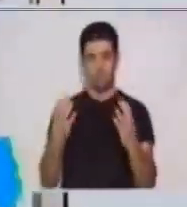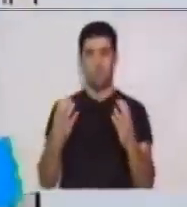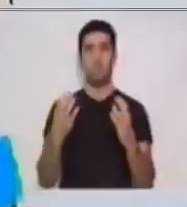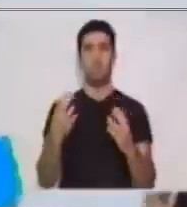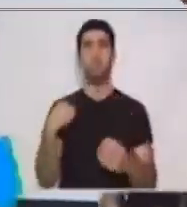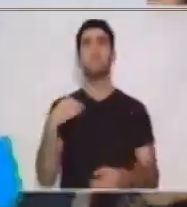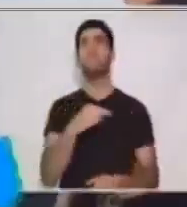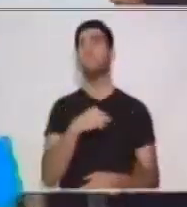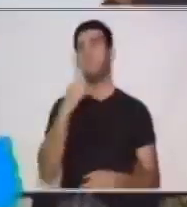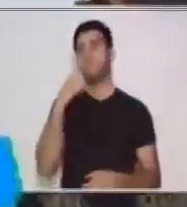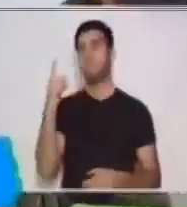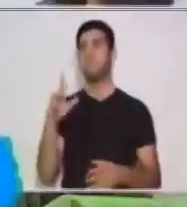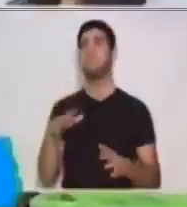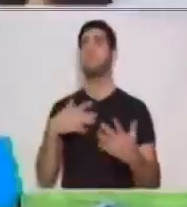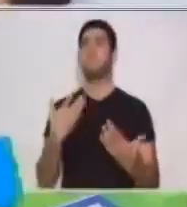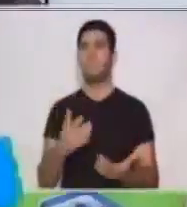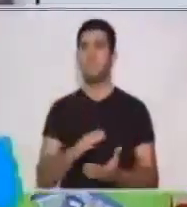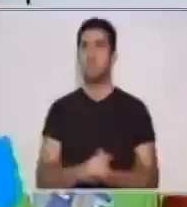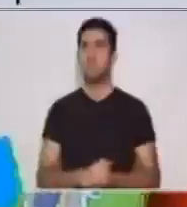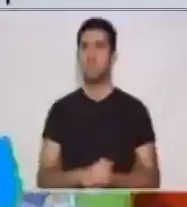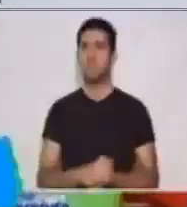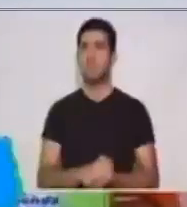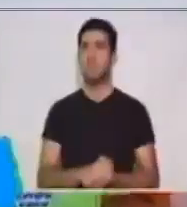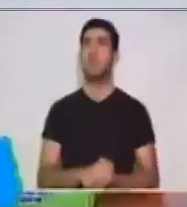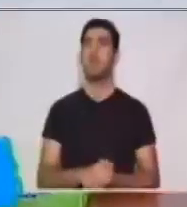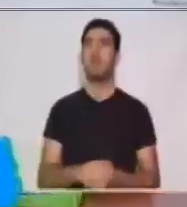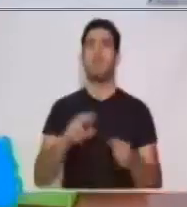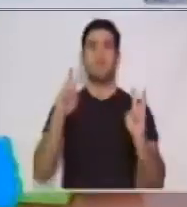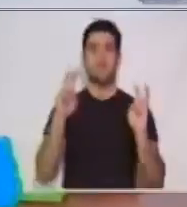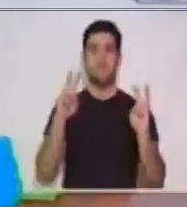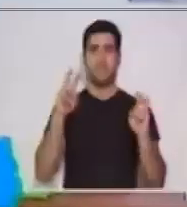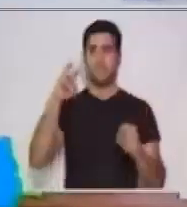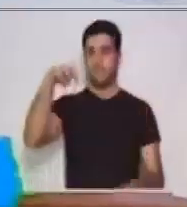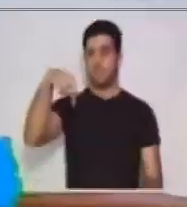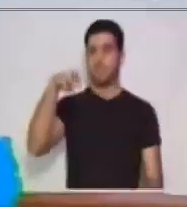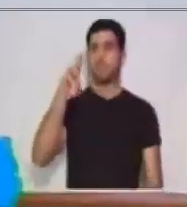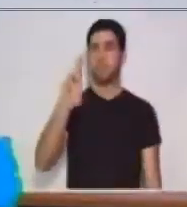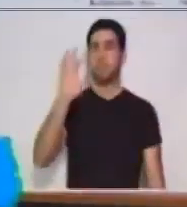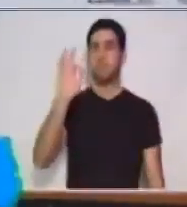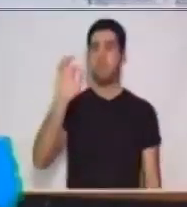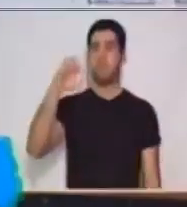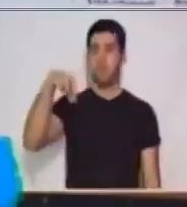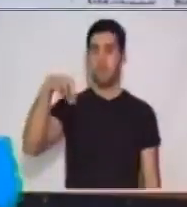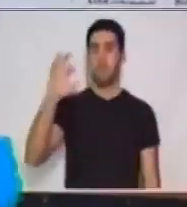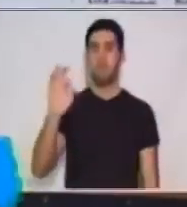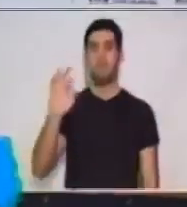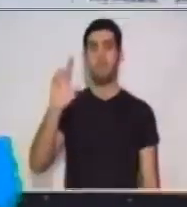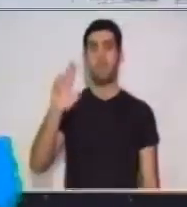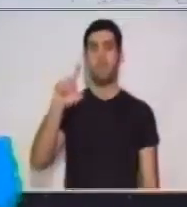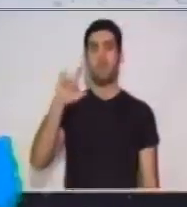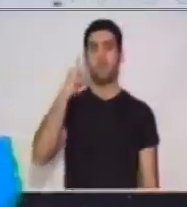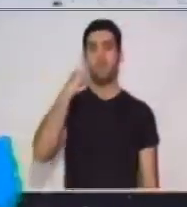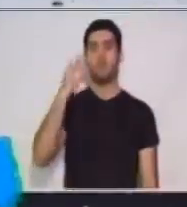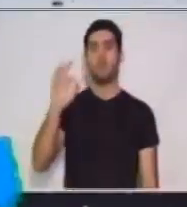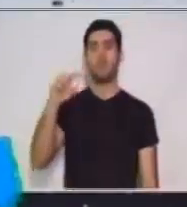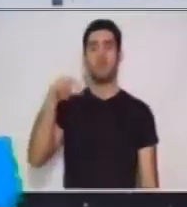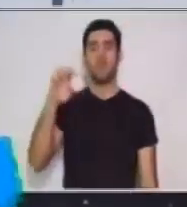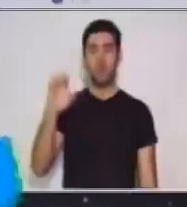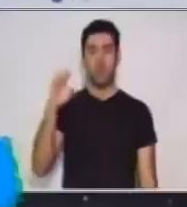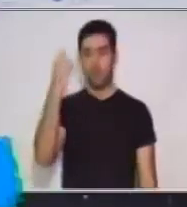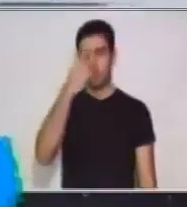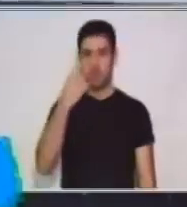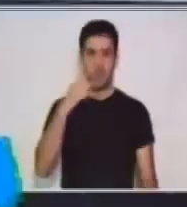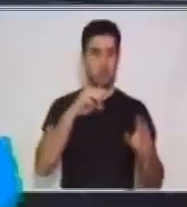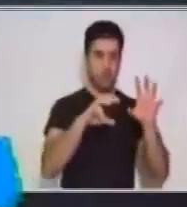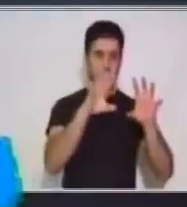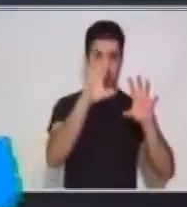trabajando con las proporciones. Hablamos que en una proporción A